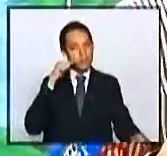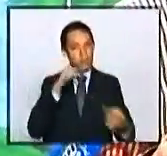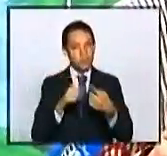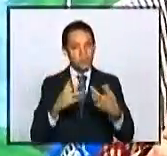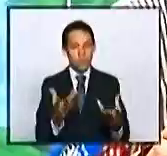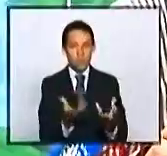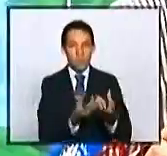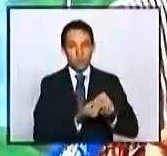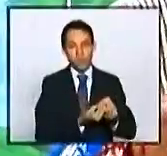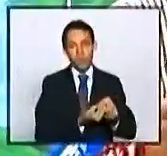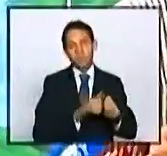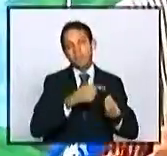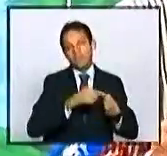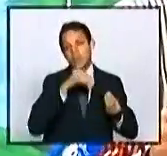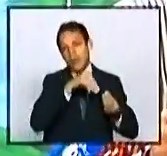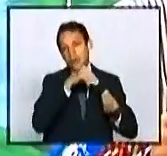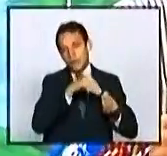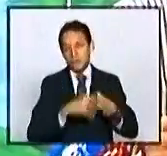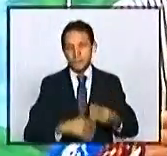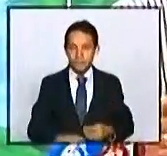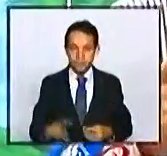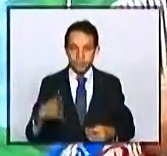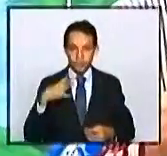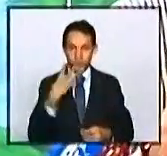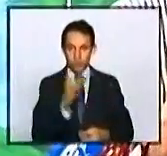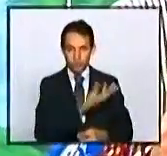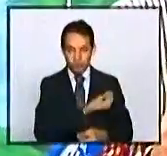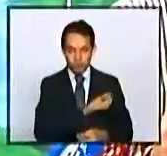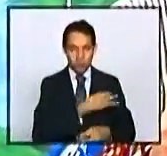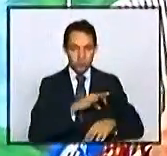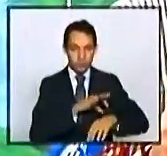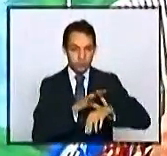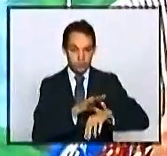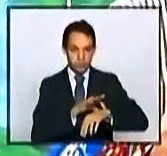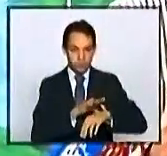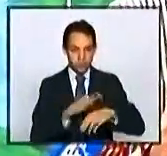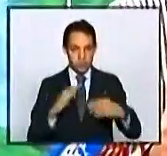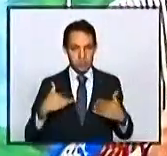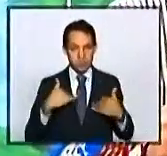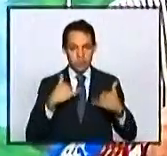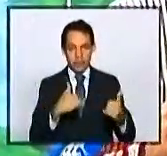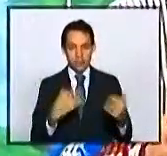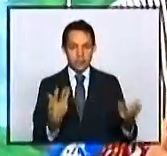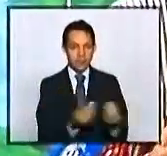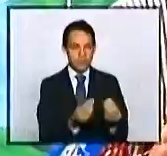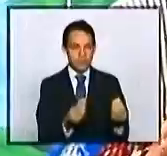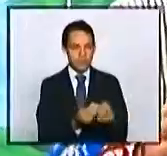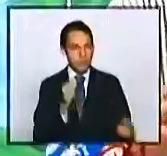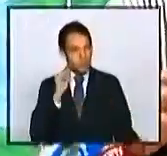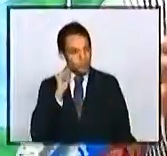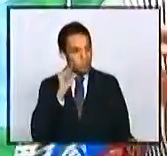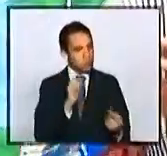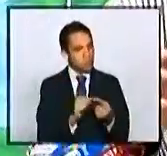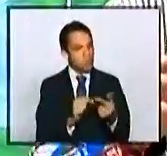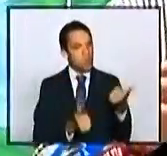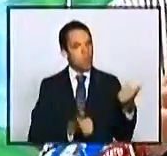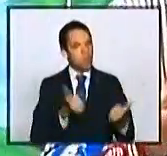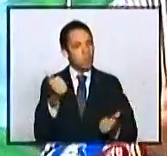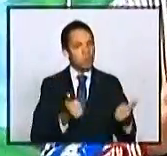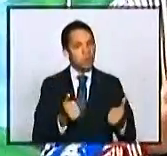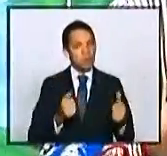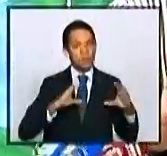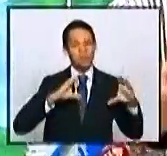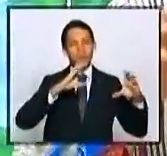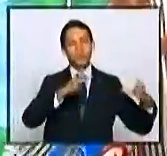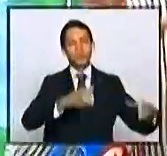colectivo. Nosotros, desde la Clínica de la Felicidad, hemos también enfocado el proceso